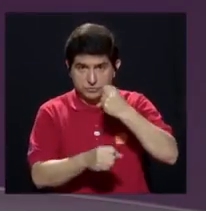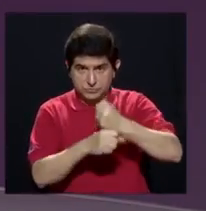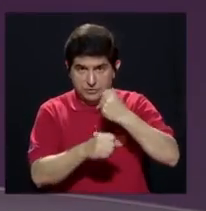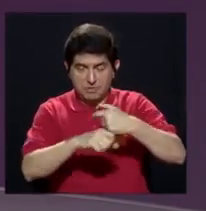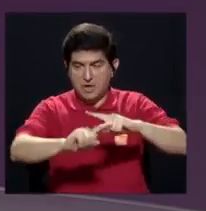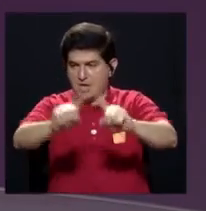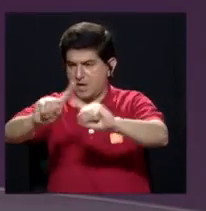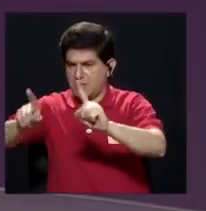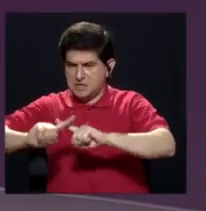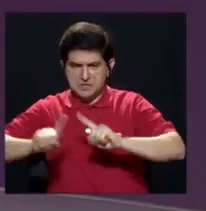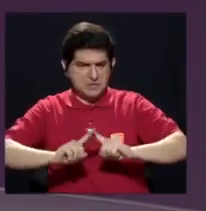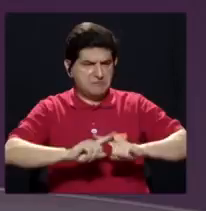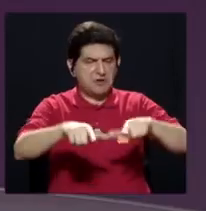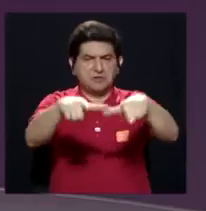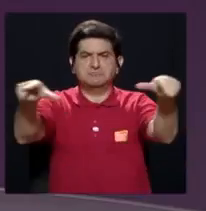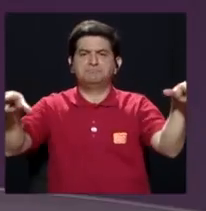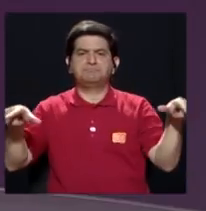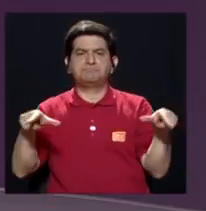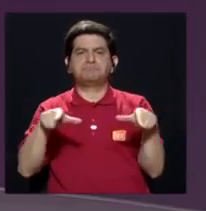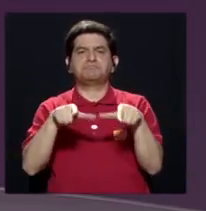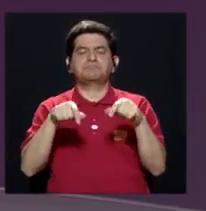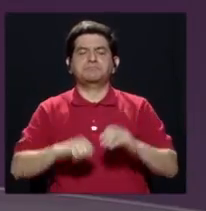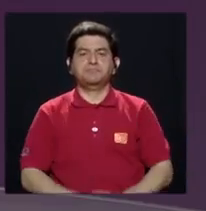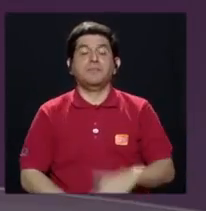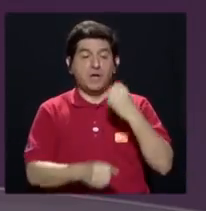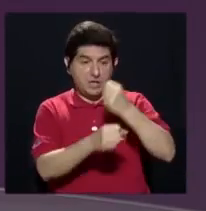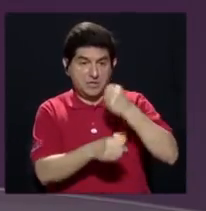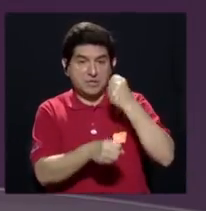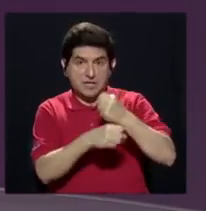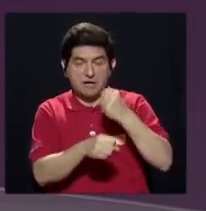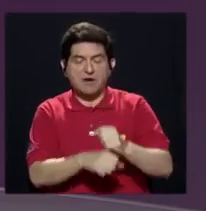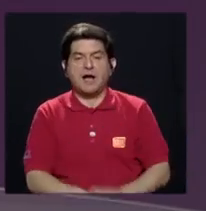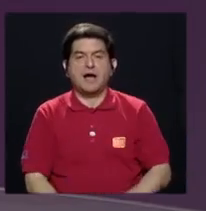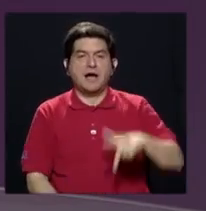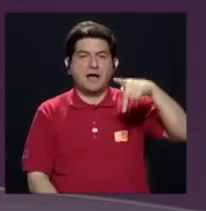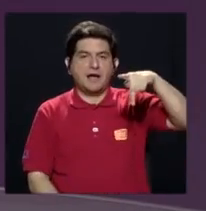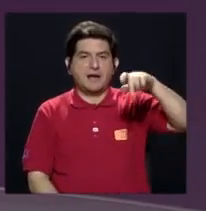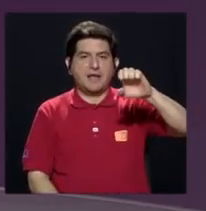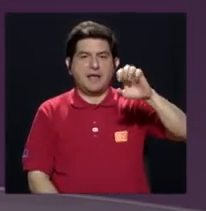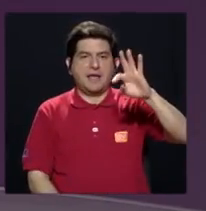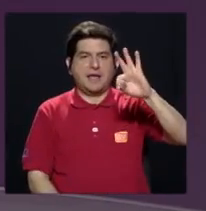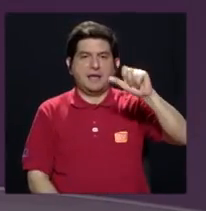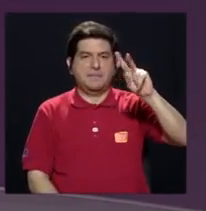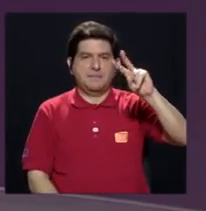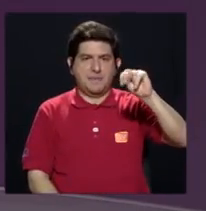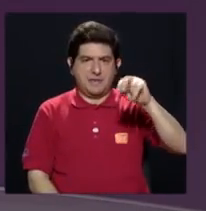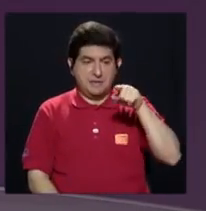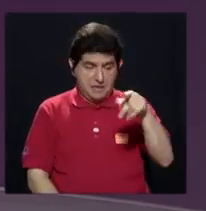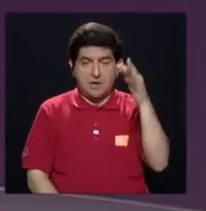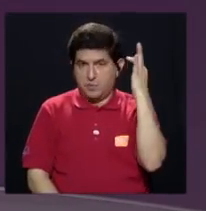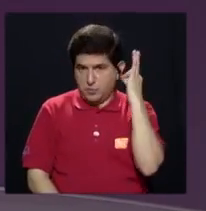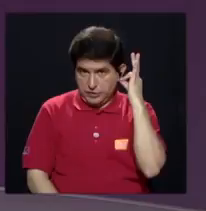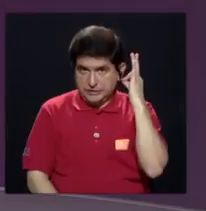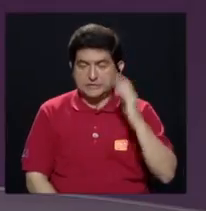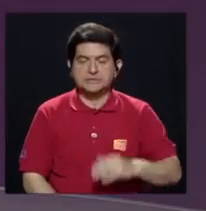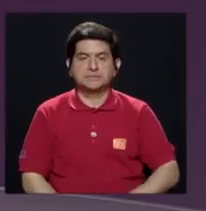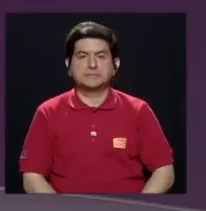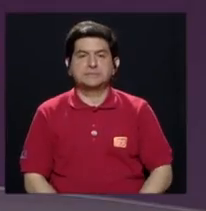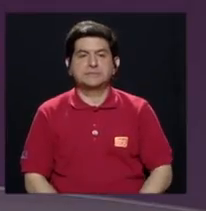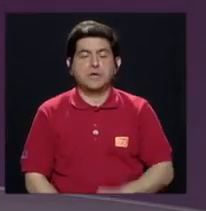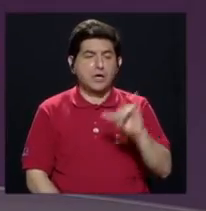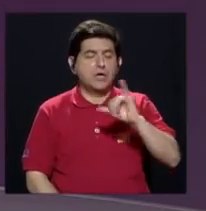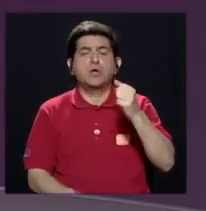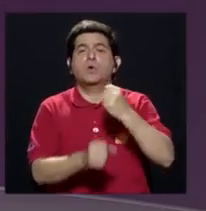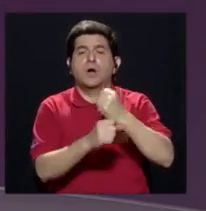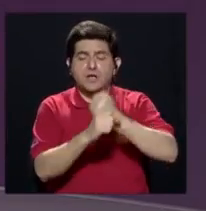diferentes territorios hemos trabajado en el Petén con compa con mujeres del Petén hemos